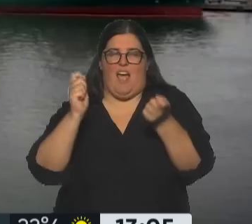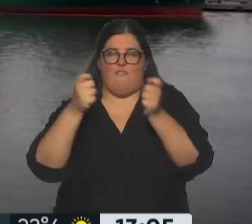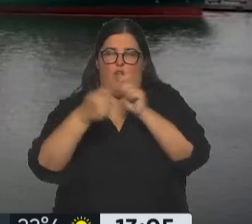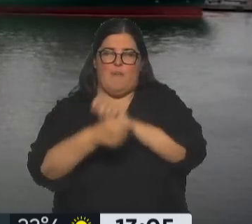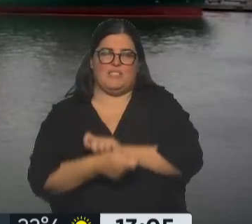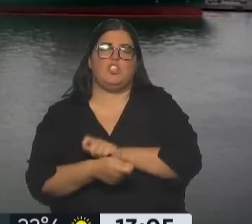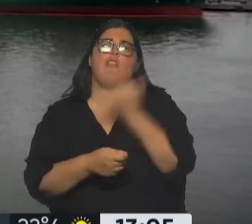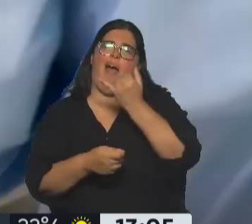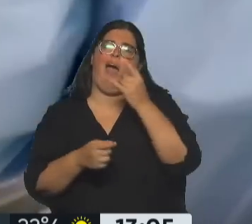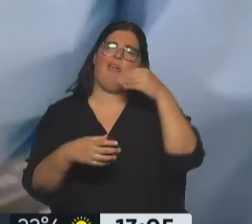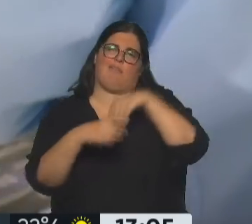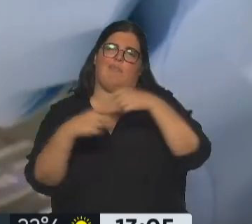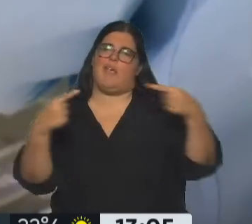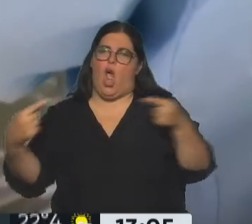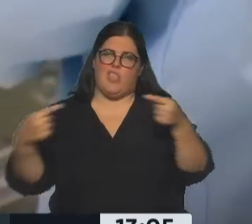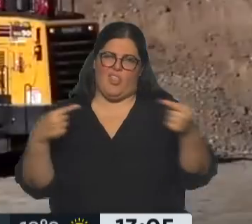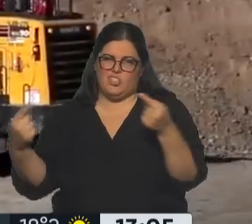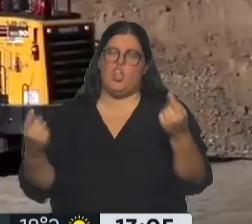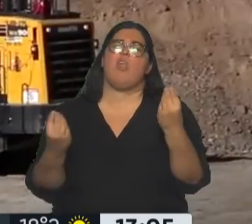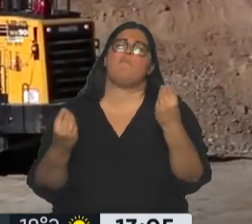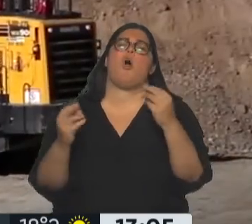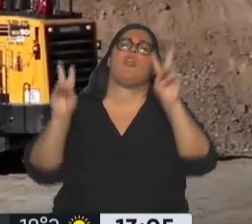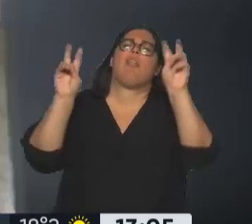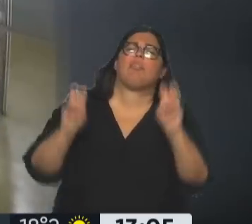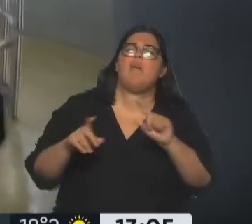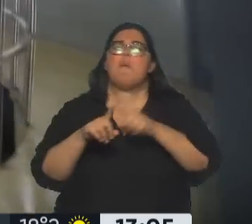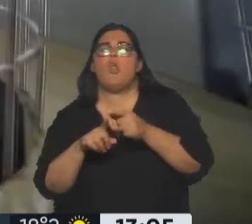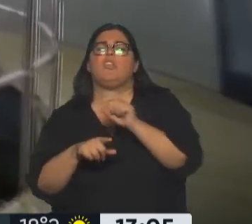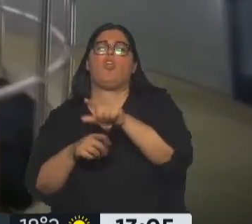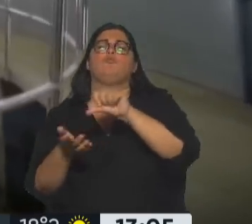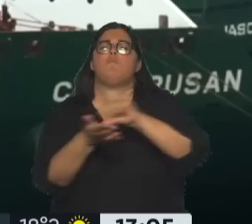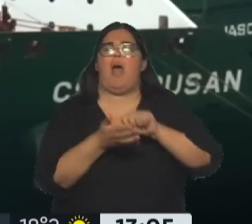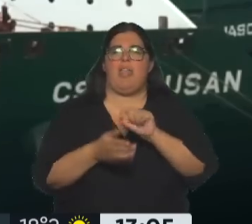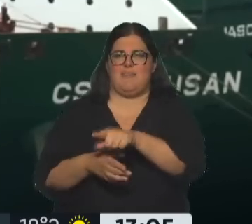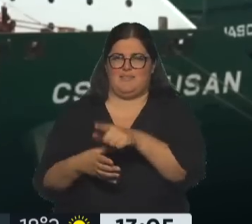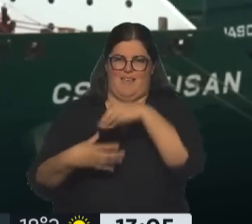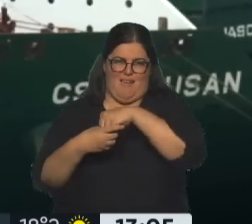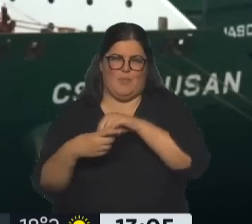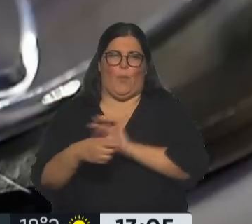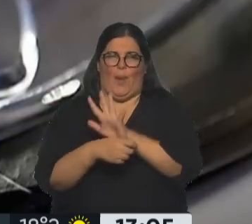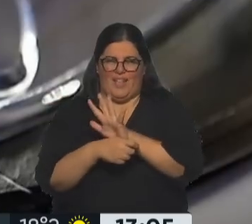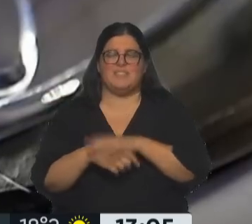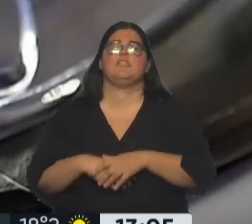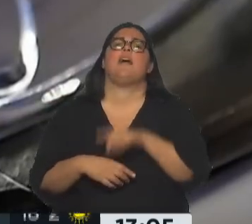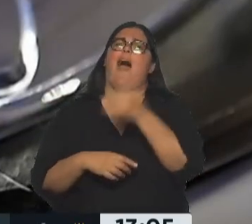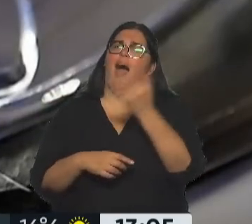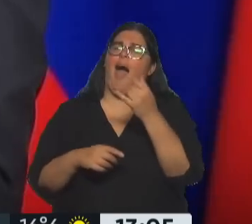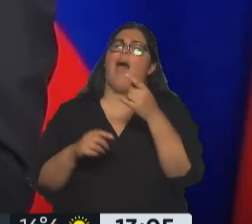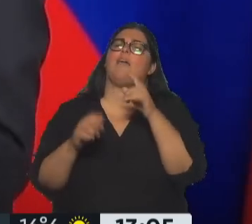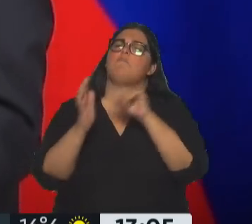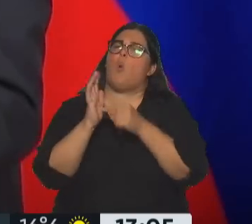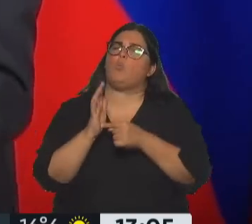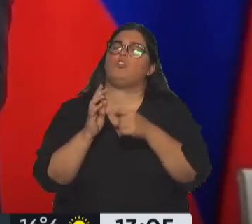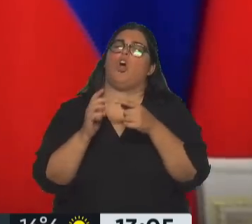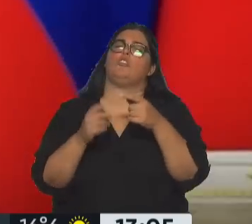de contradicciones, debidas a las diferentes agendas y pesos relativos de sus 5 miembros, registra varios puntos de inflexión, de los que el